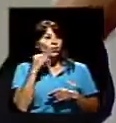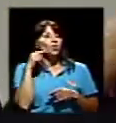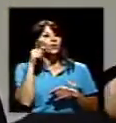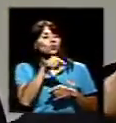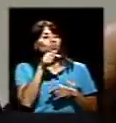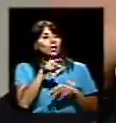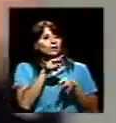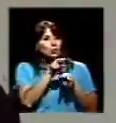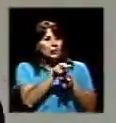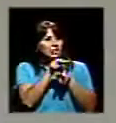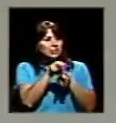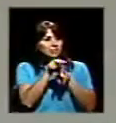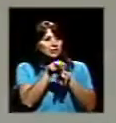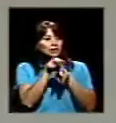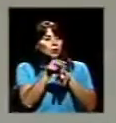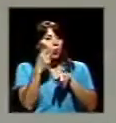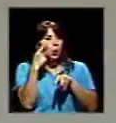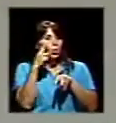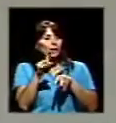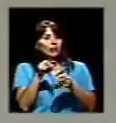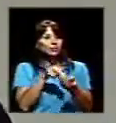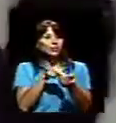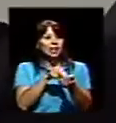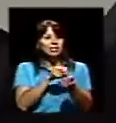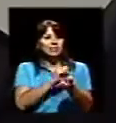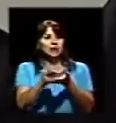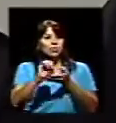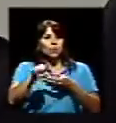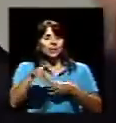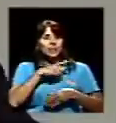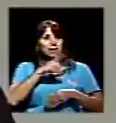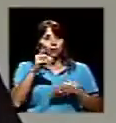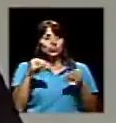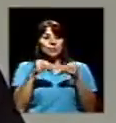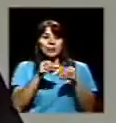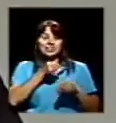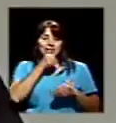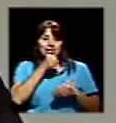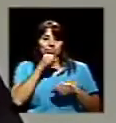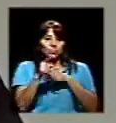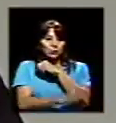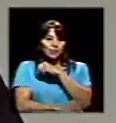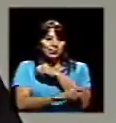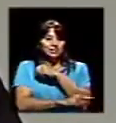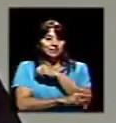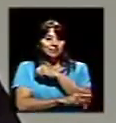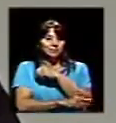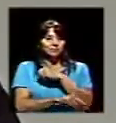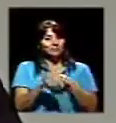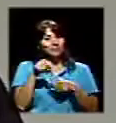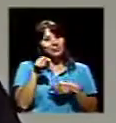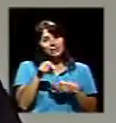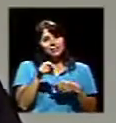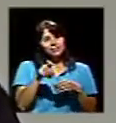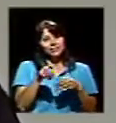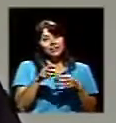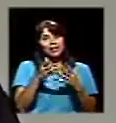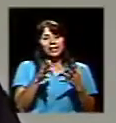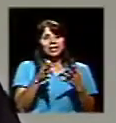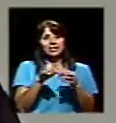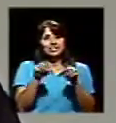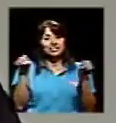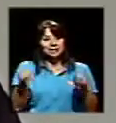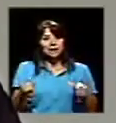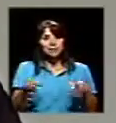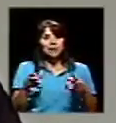del país, que es tal vez el sistema no es así, no tiene un eje, pero que es muy,